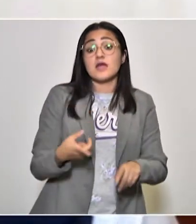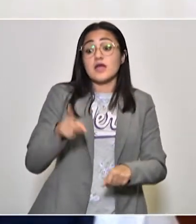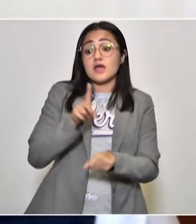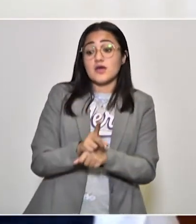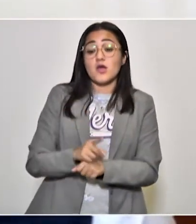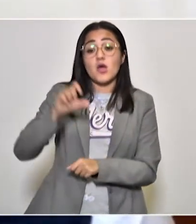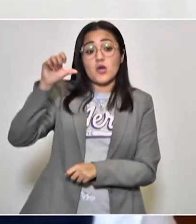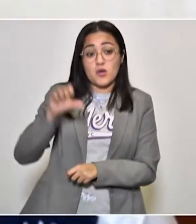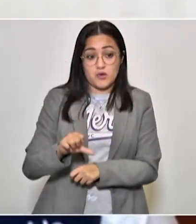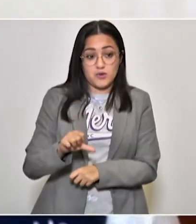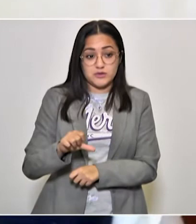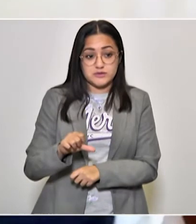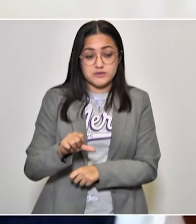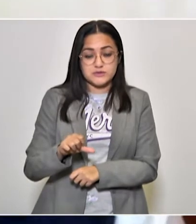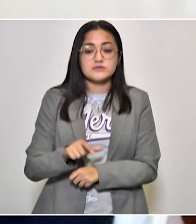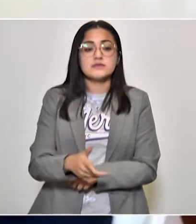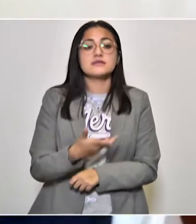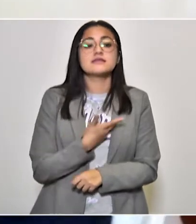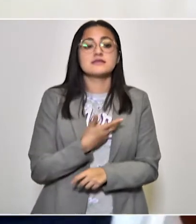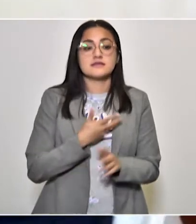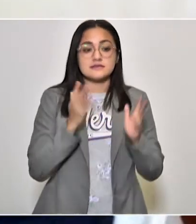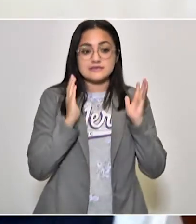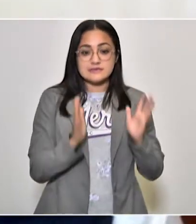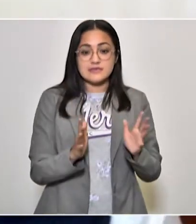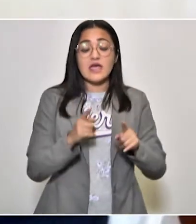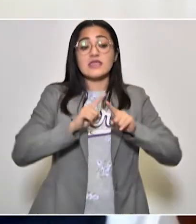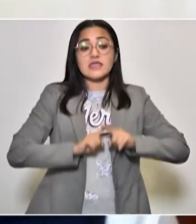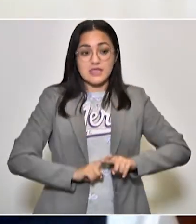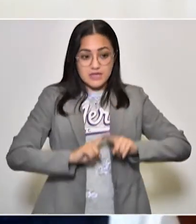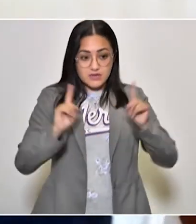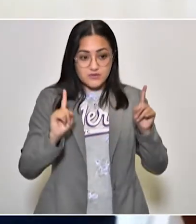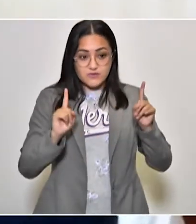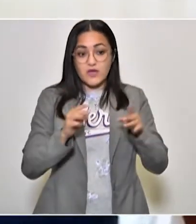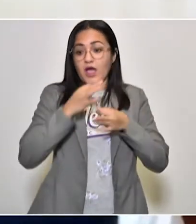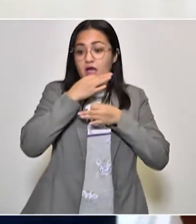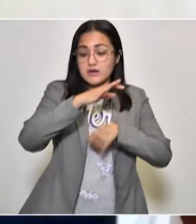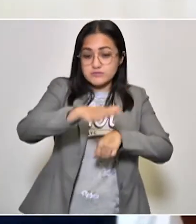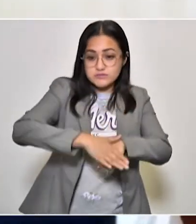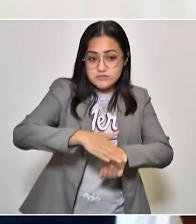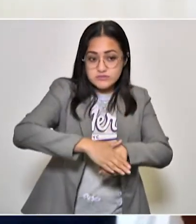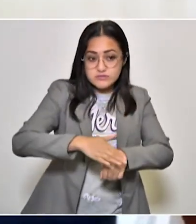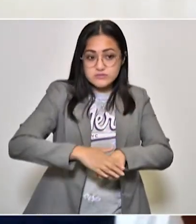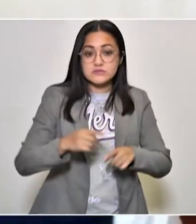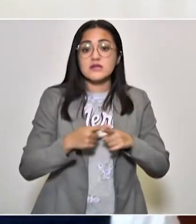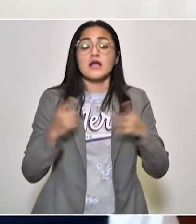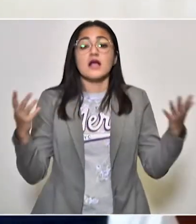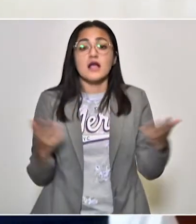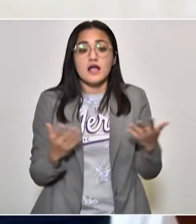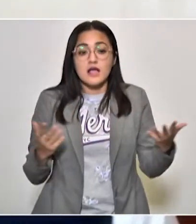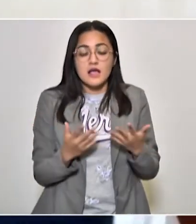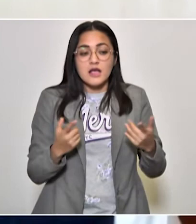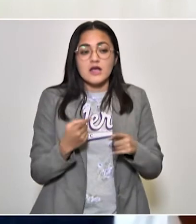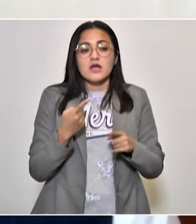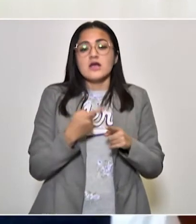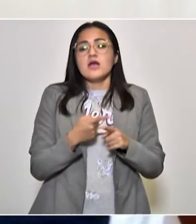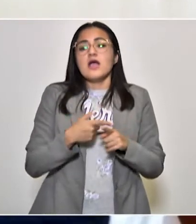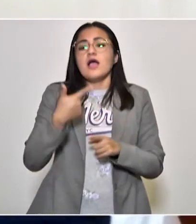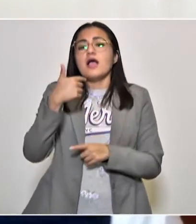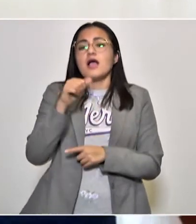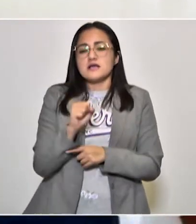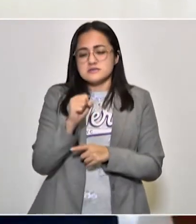de hoy tenemos de diferentes notificaciones que se han realizado en la avenida gasoductos